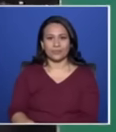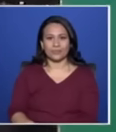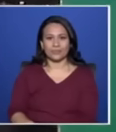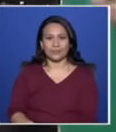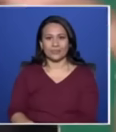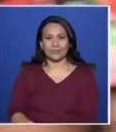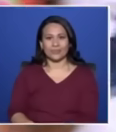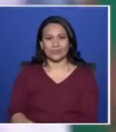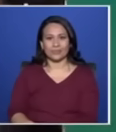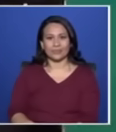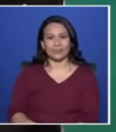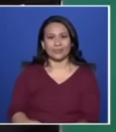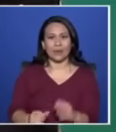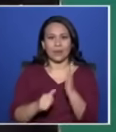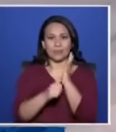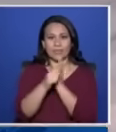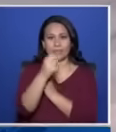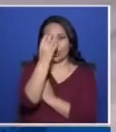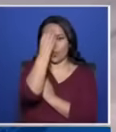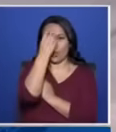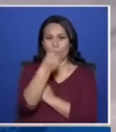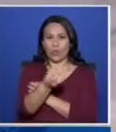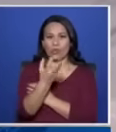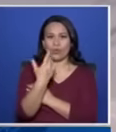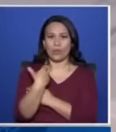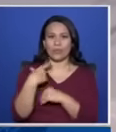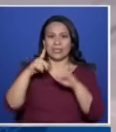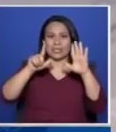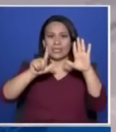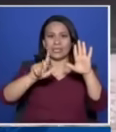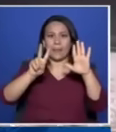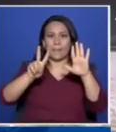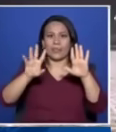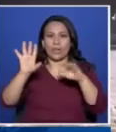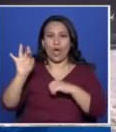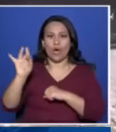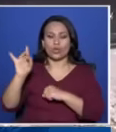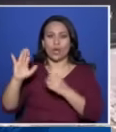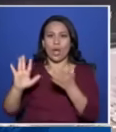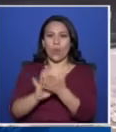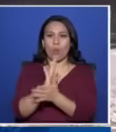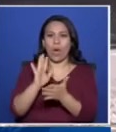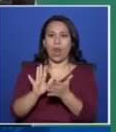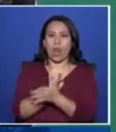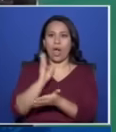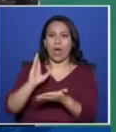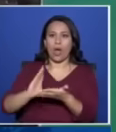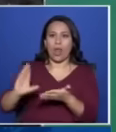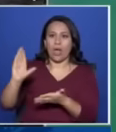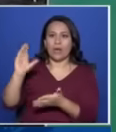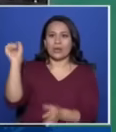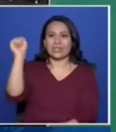El Ministerio de Educación confirmó que las 728 escuelas y colegios del régimen Costa Galápagos, que